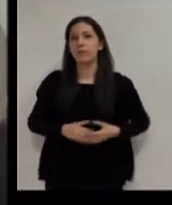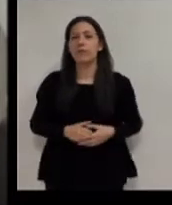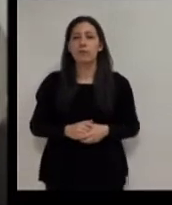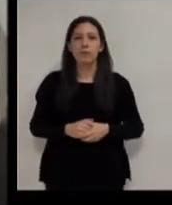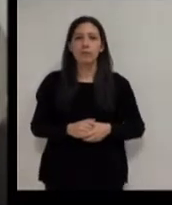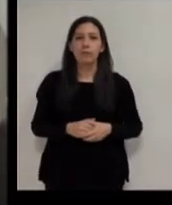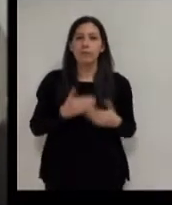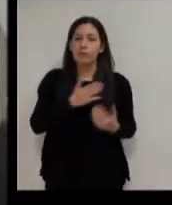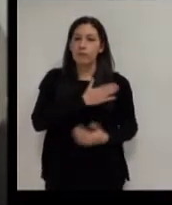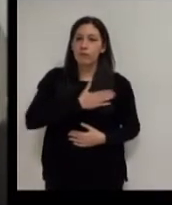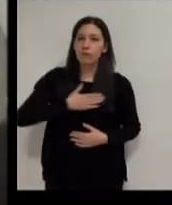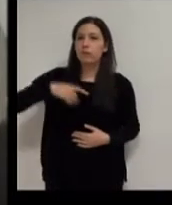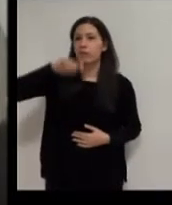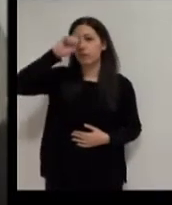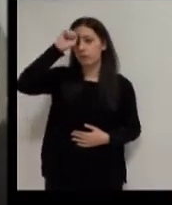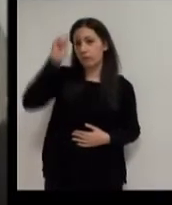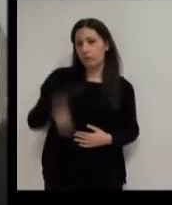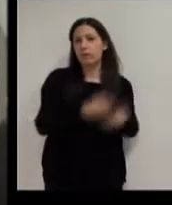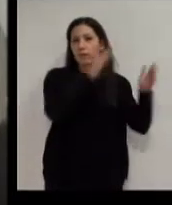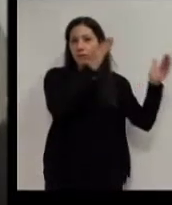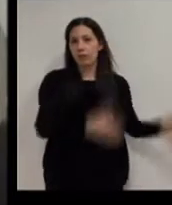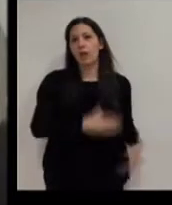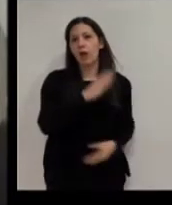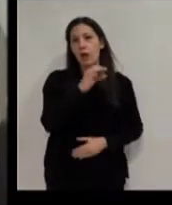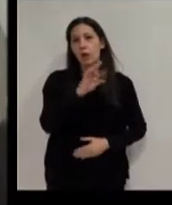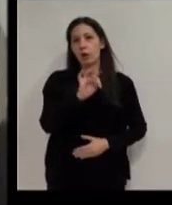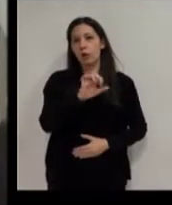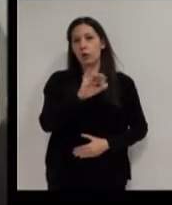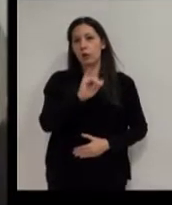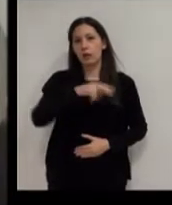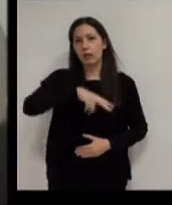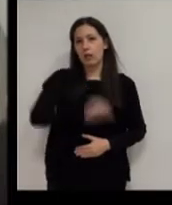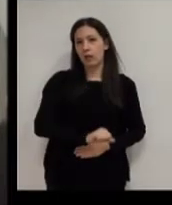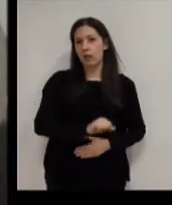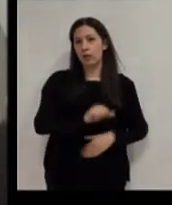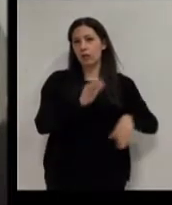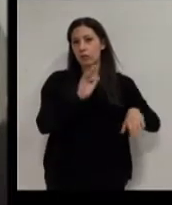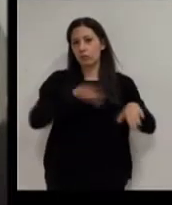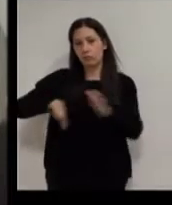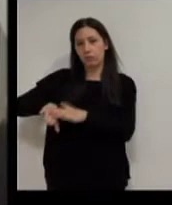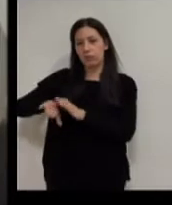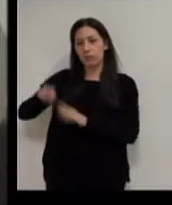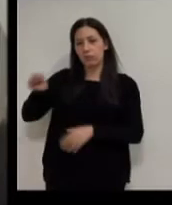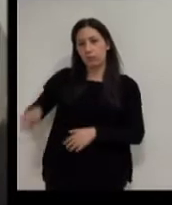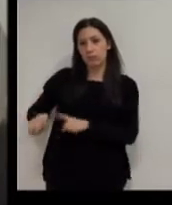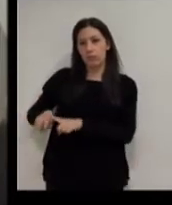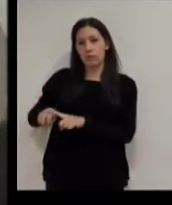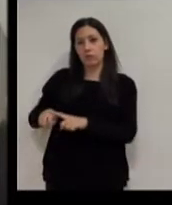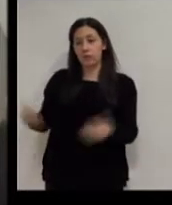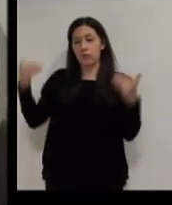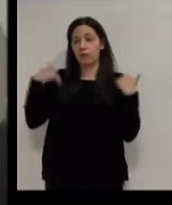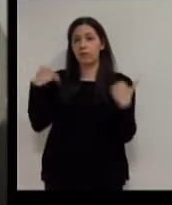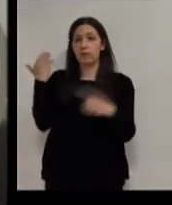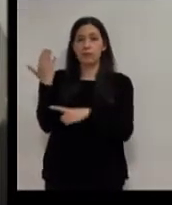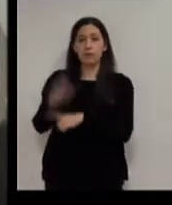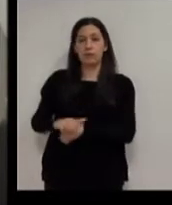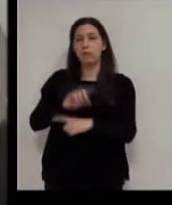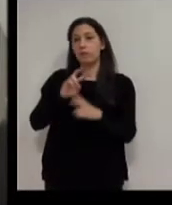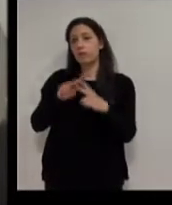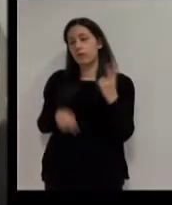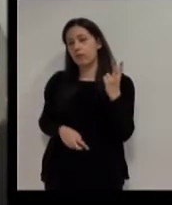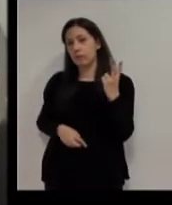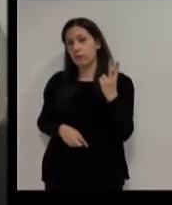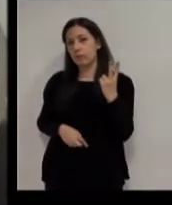Quiero saludar a John Cortina, aquí a la derecha, el cual va a representar a